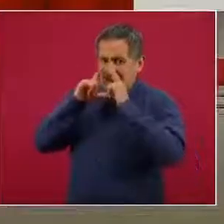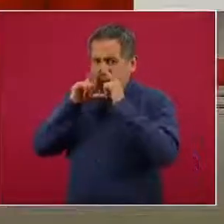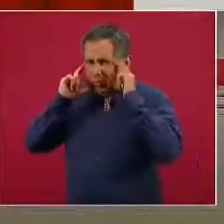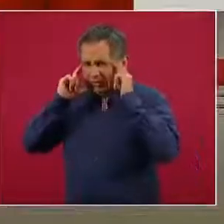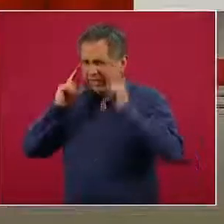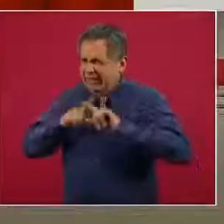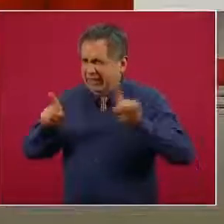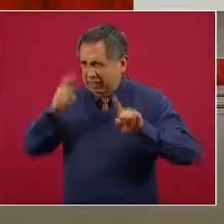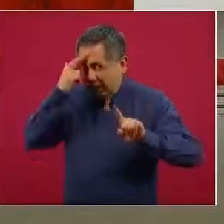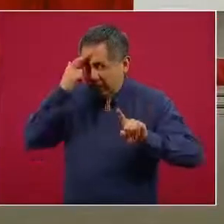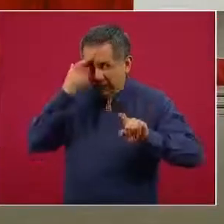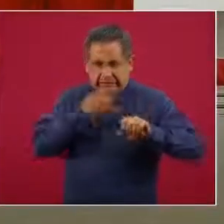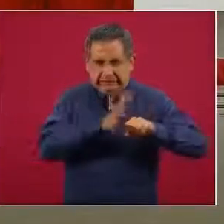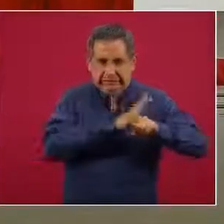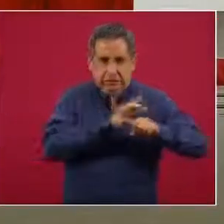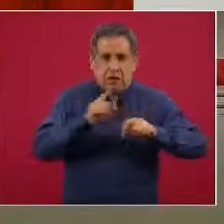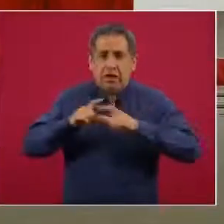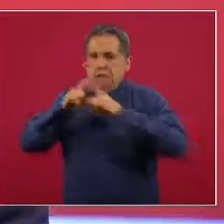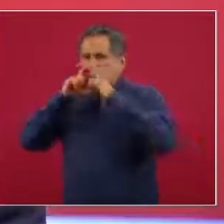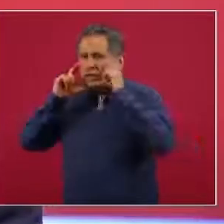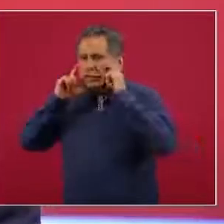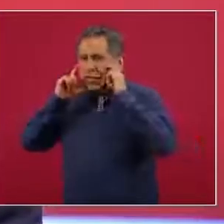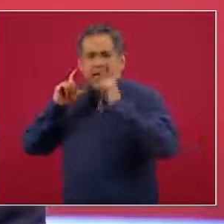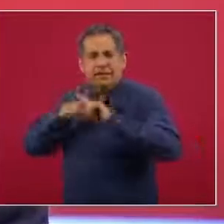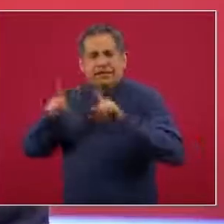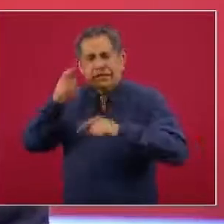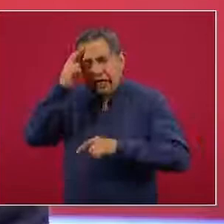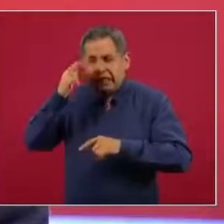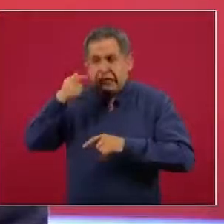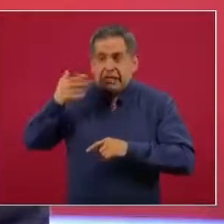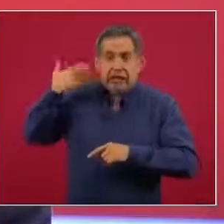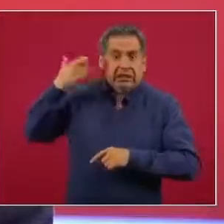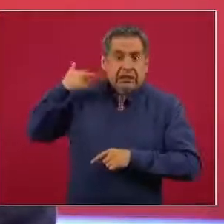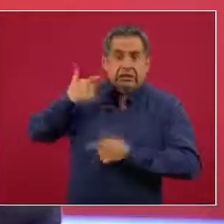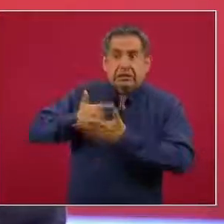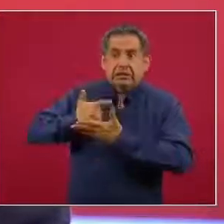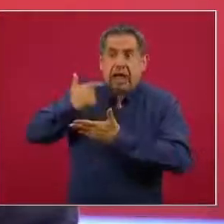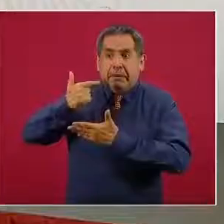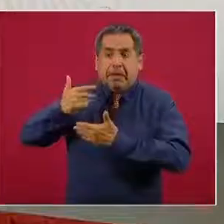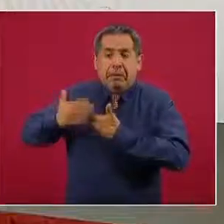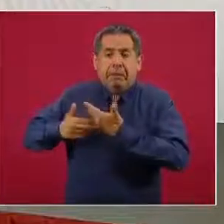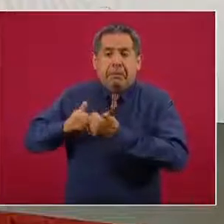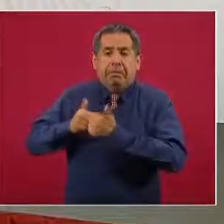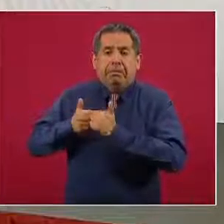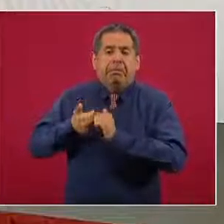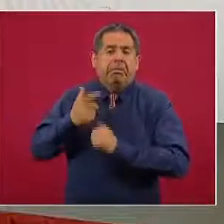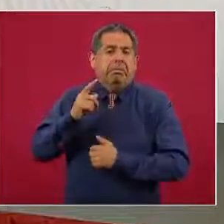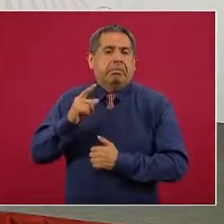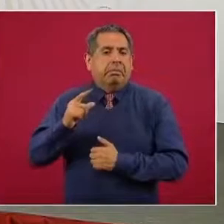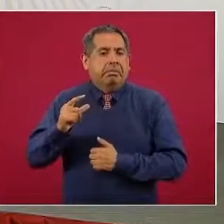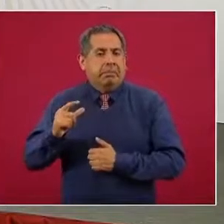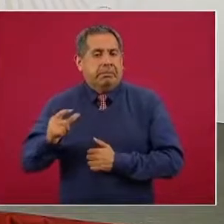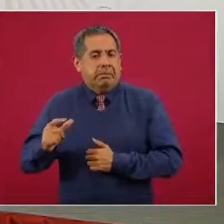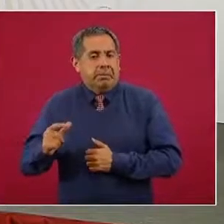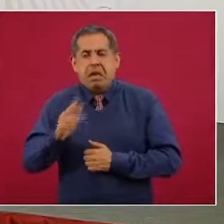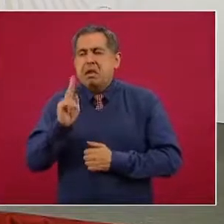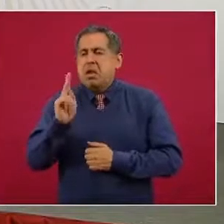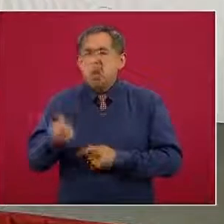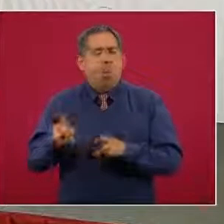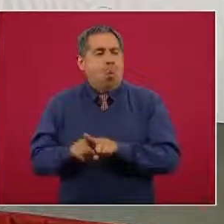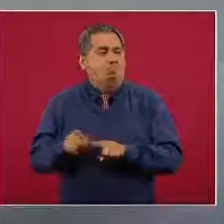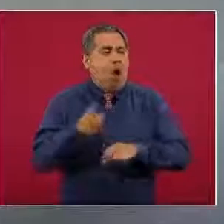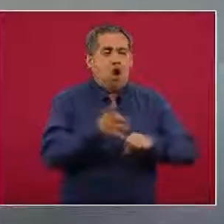incluye su mecanismo de transmisión, su presentación clínica, y entonces podría ser ese el destino de